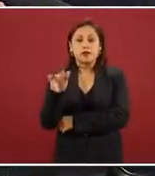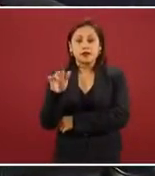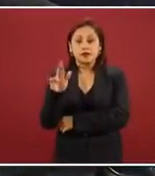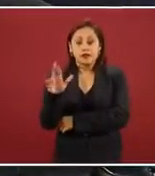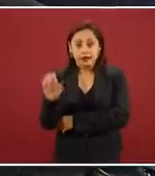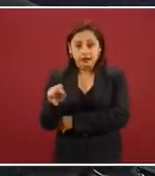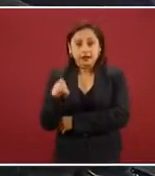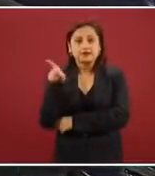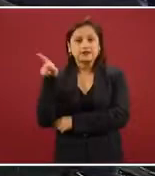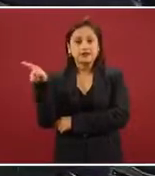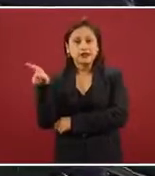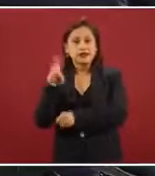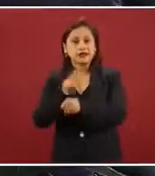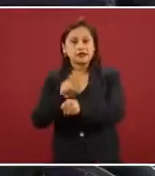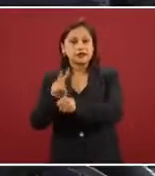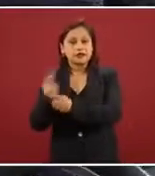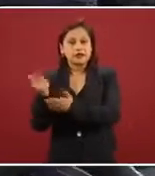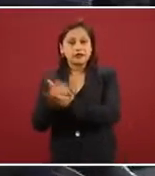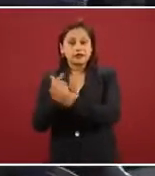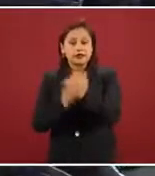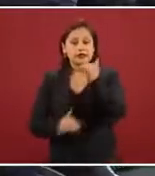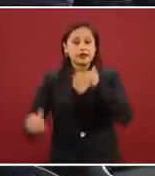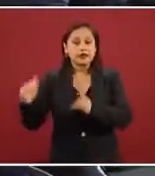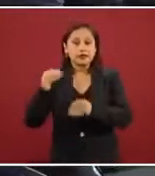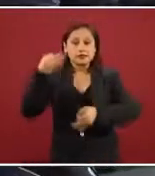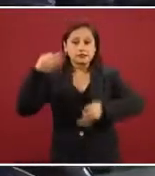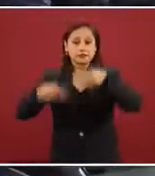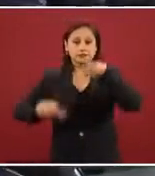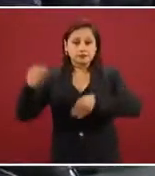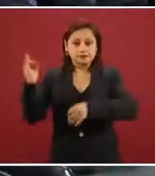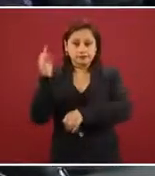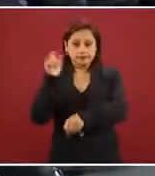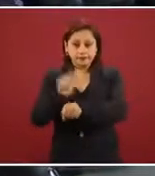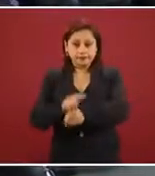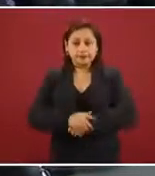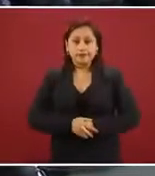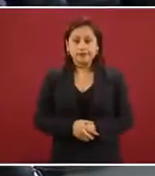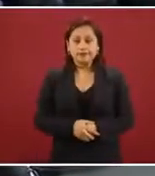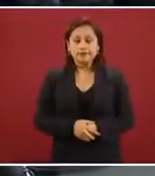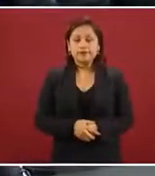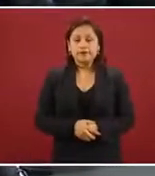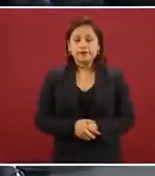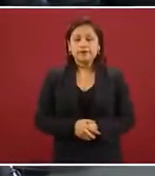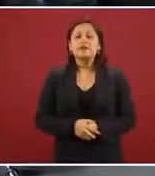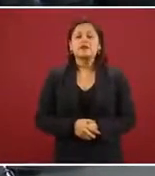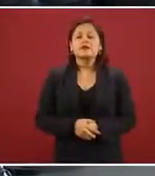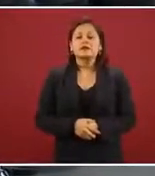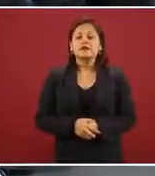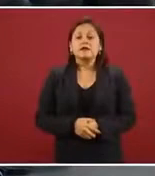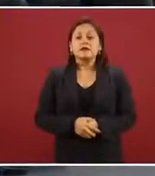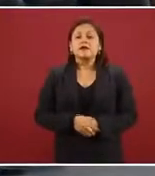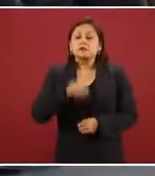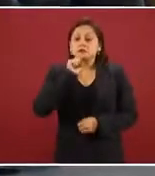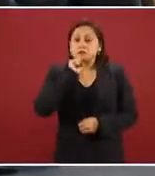auditor superior de la federación de los dirigentes